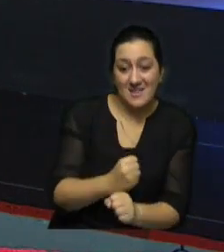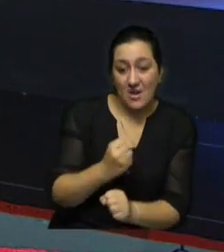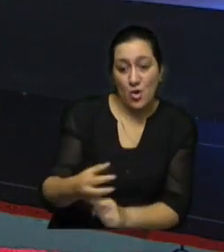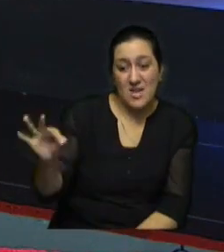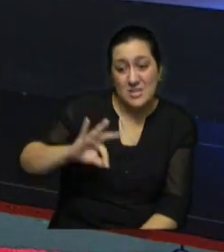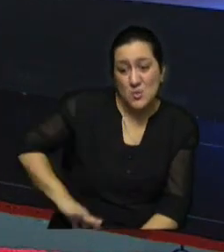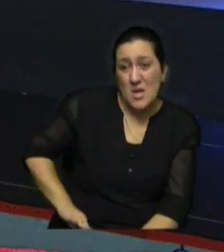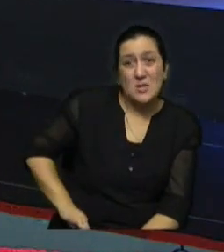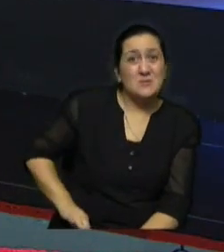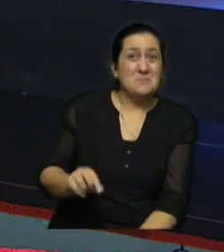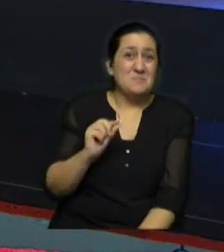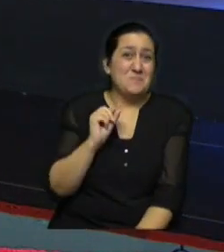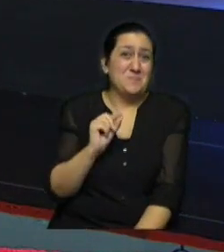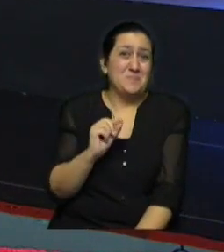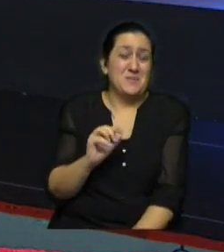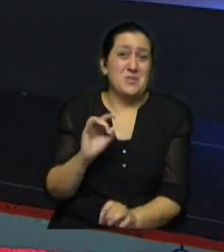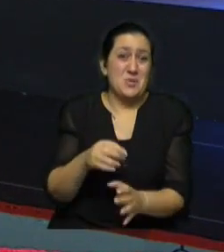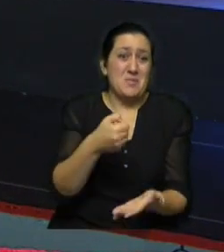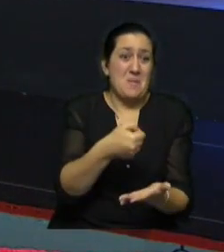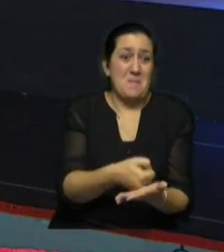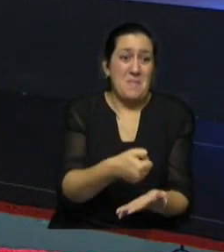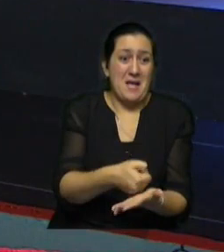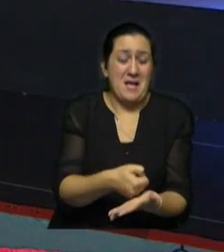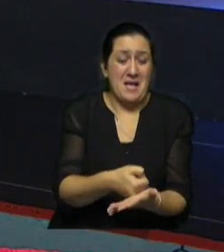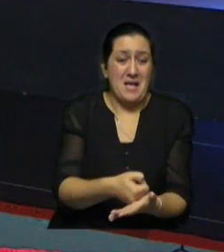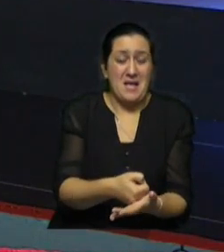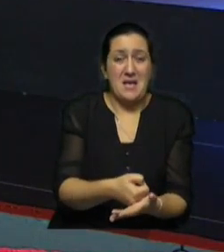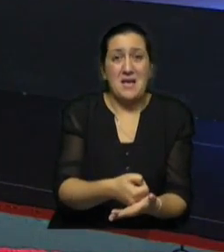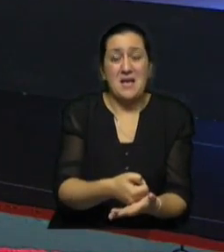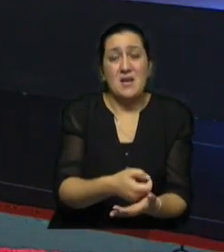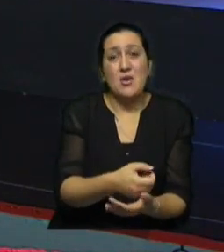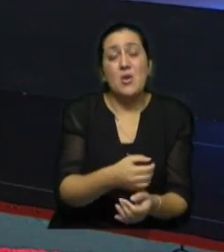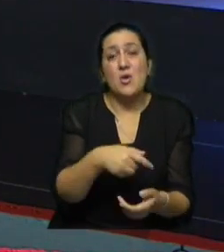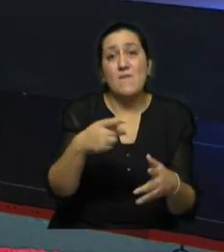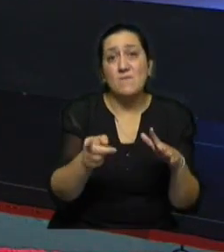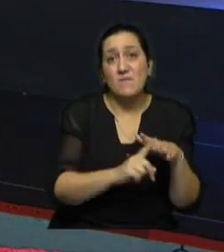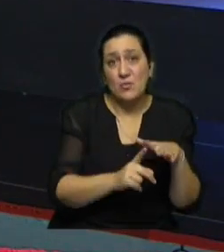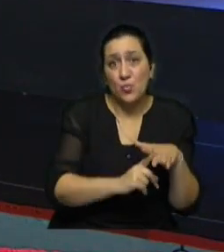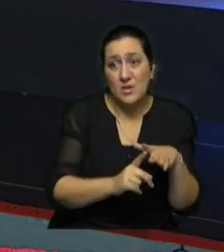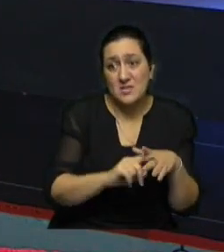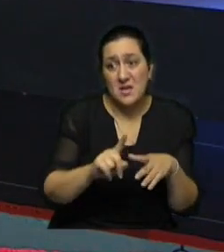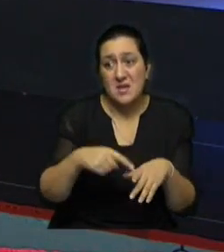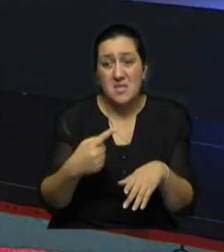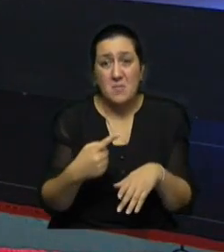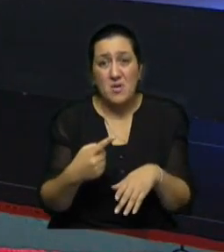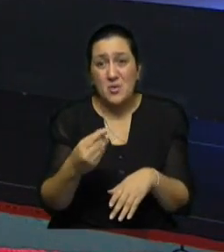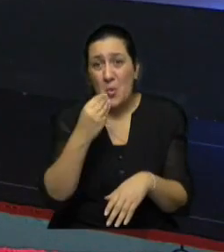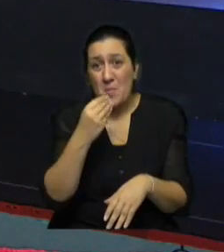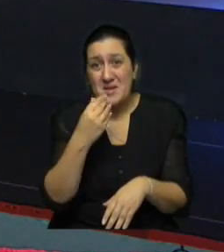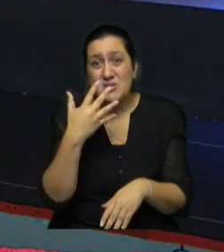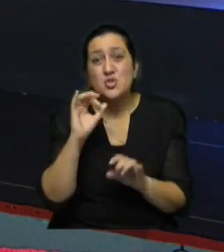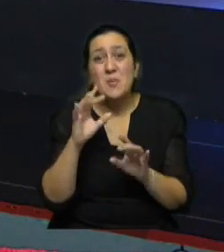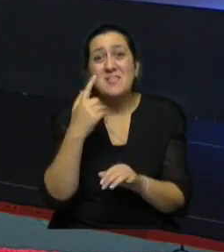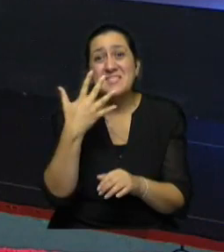sueldo te dé para pagar las cuentas fijas y comer 5 días al mes y después quedar con la ñata contra el vidrio.